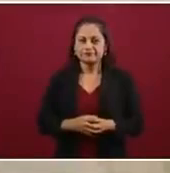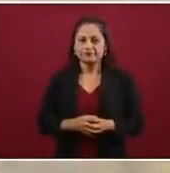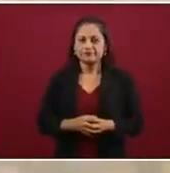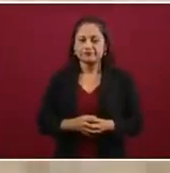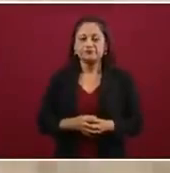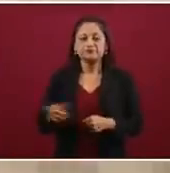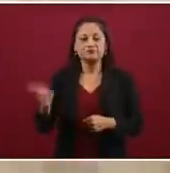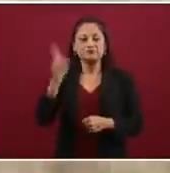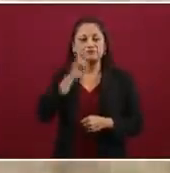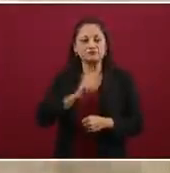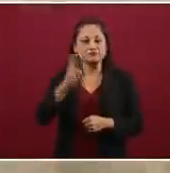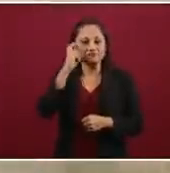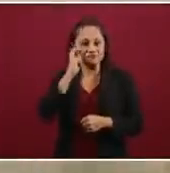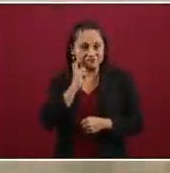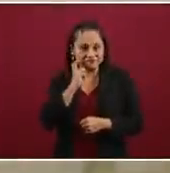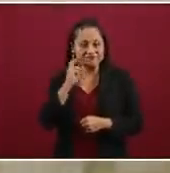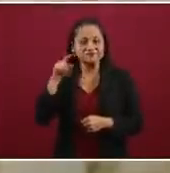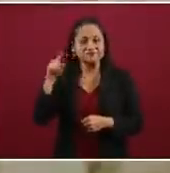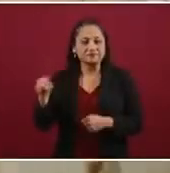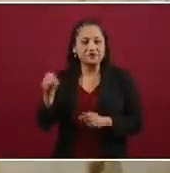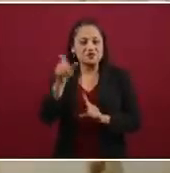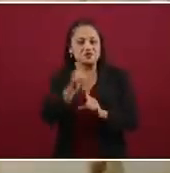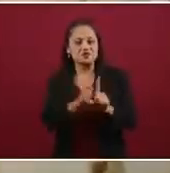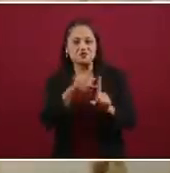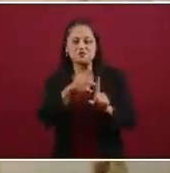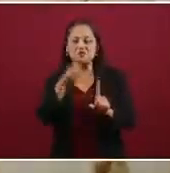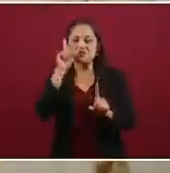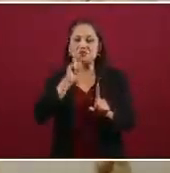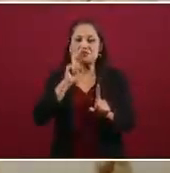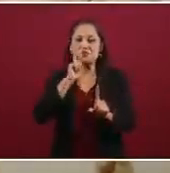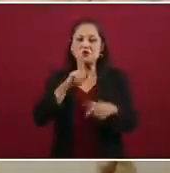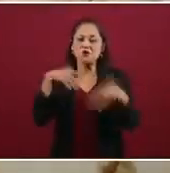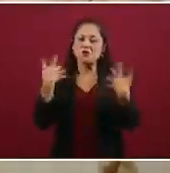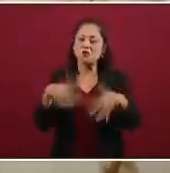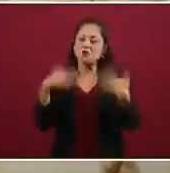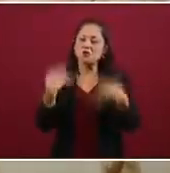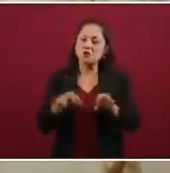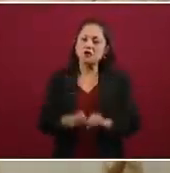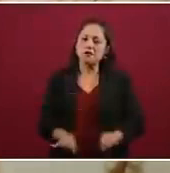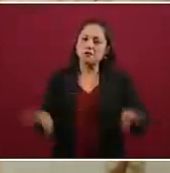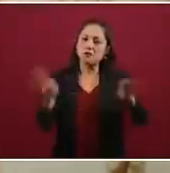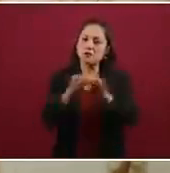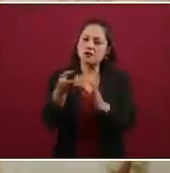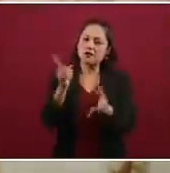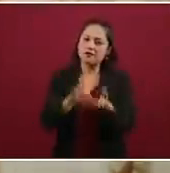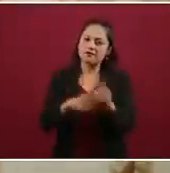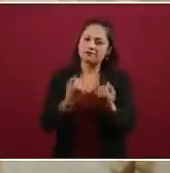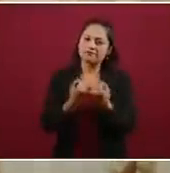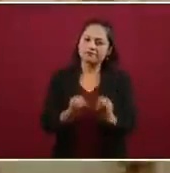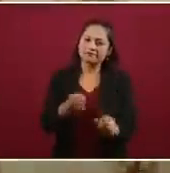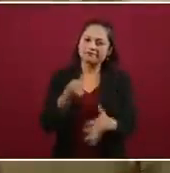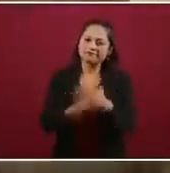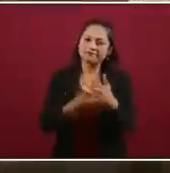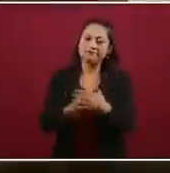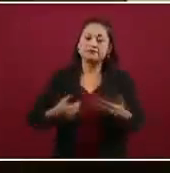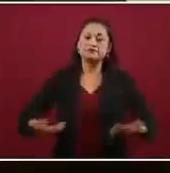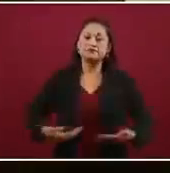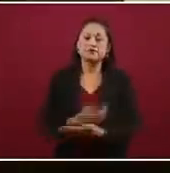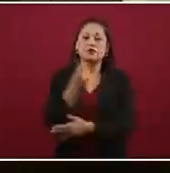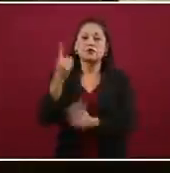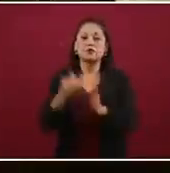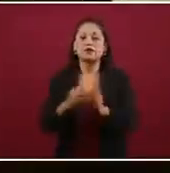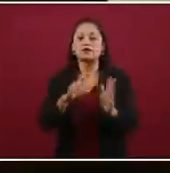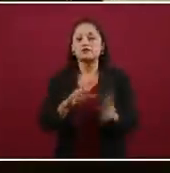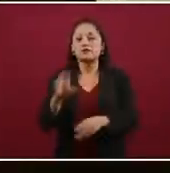Leona Vicario fue una de las figuras más destacadas en la lucha por la independencia. Nació en 1789 en el seno de